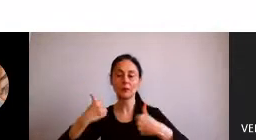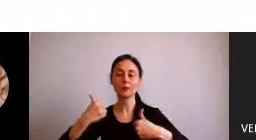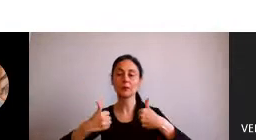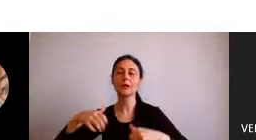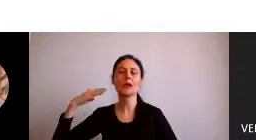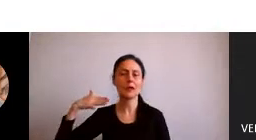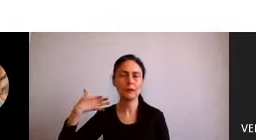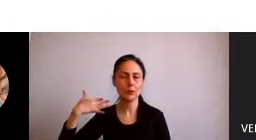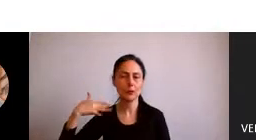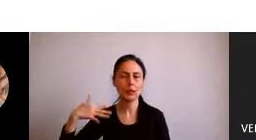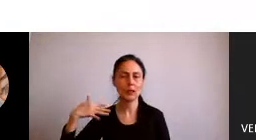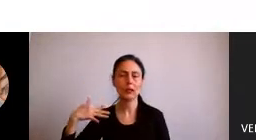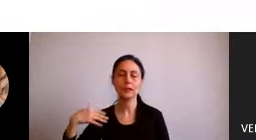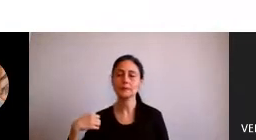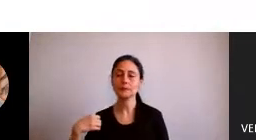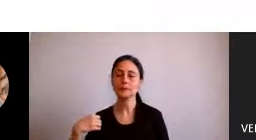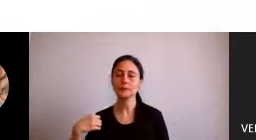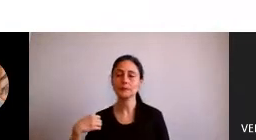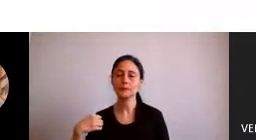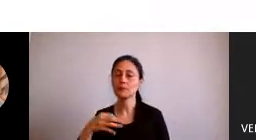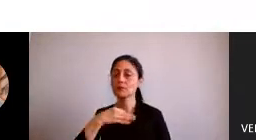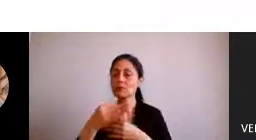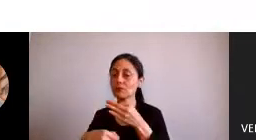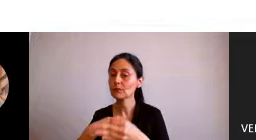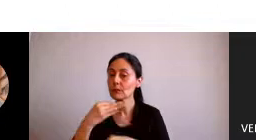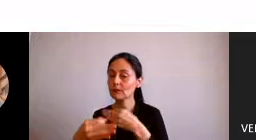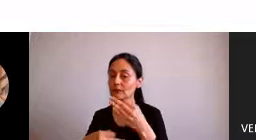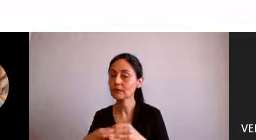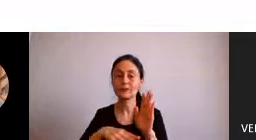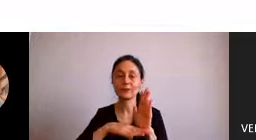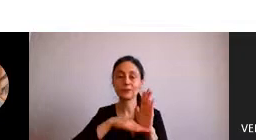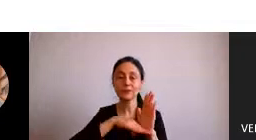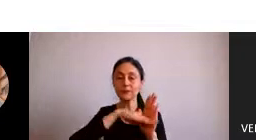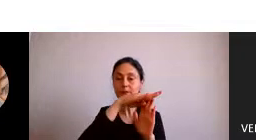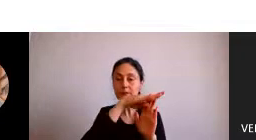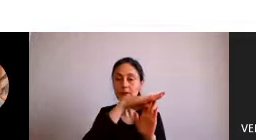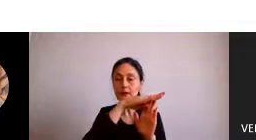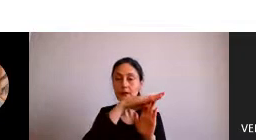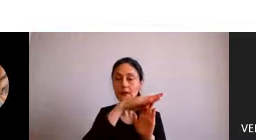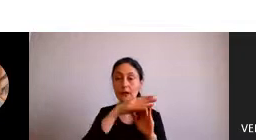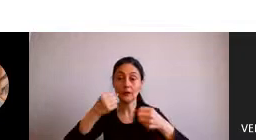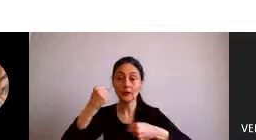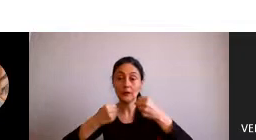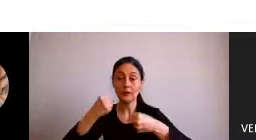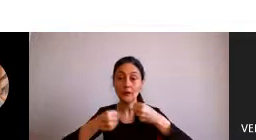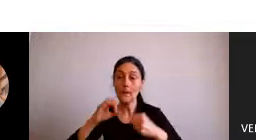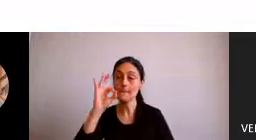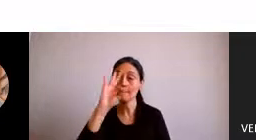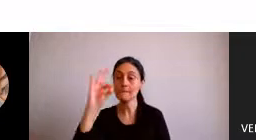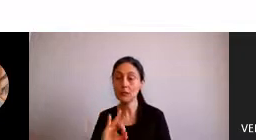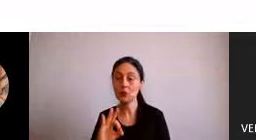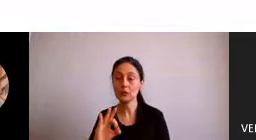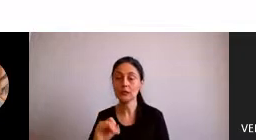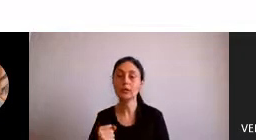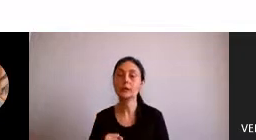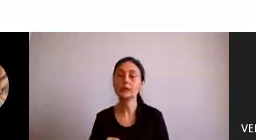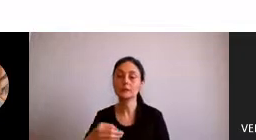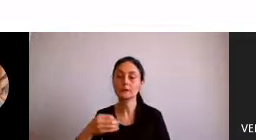importante. Como les mencionaba en algún momento, una alta tasa de empleabilidad. Hoy día creo que carreras del área de la